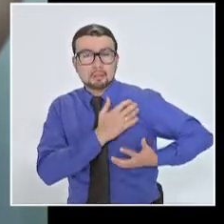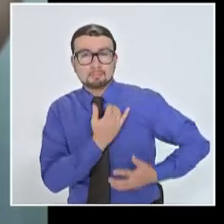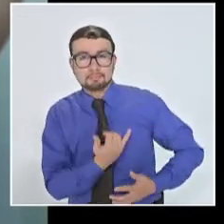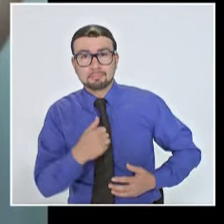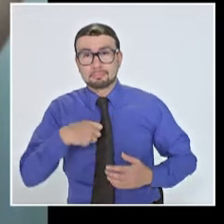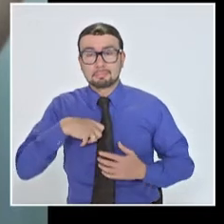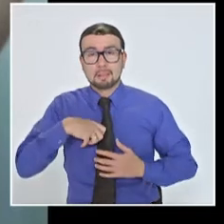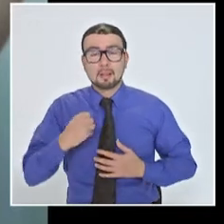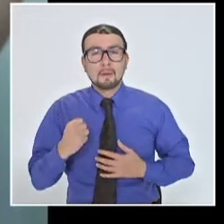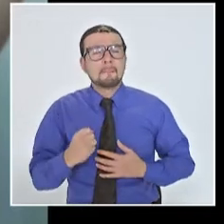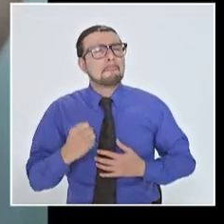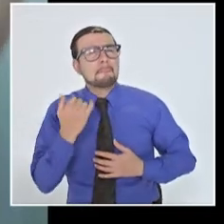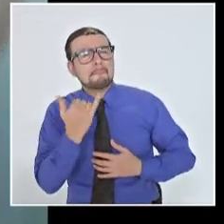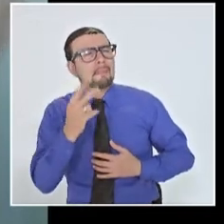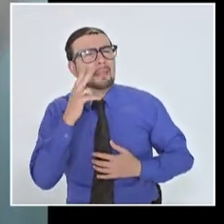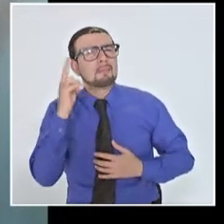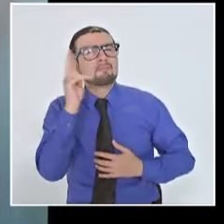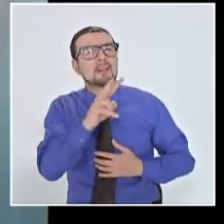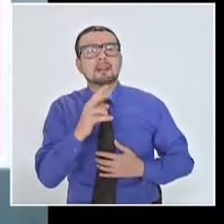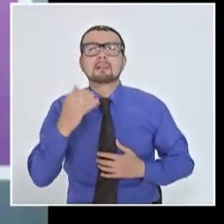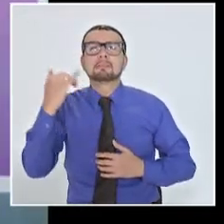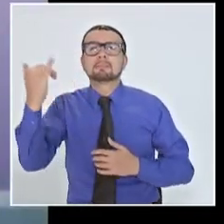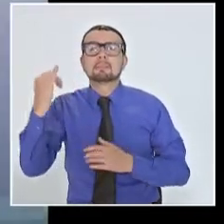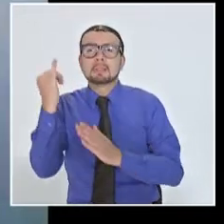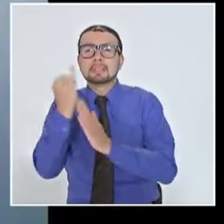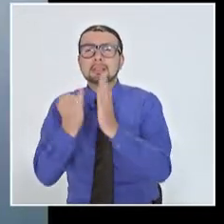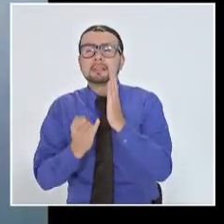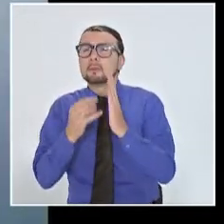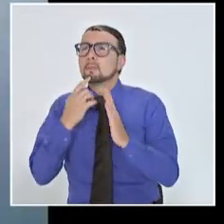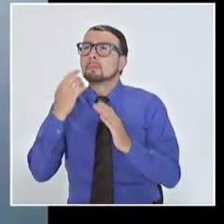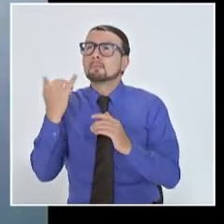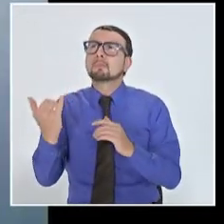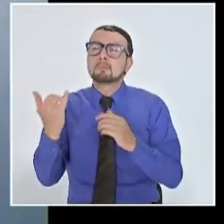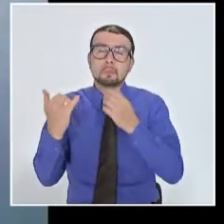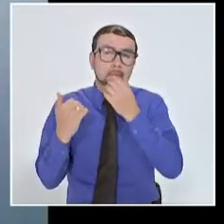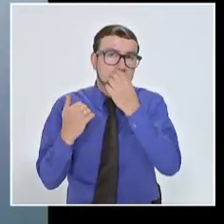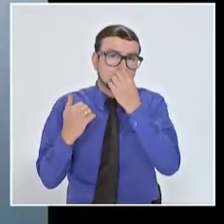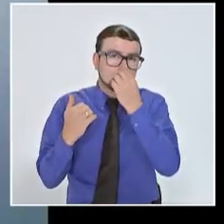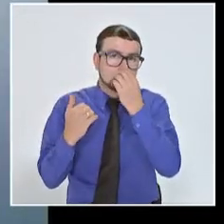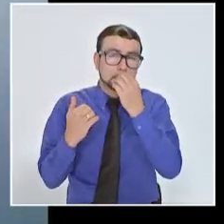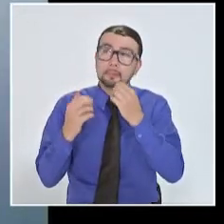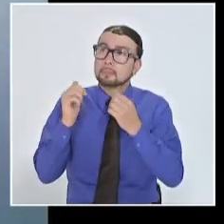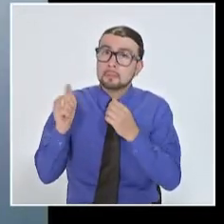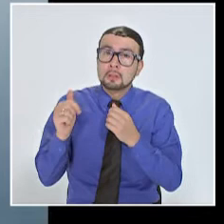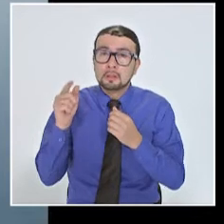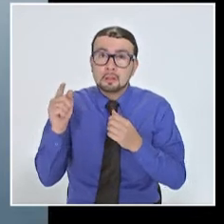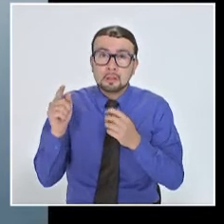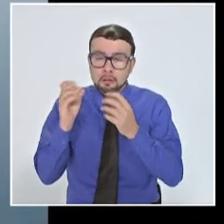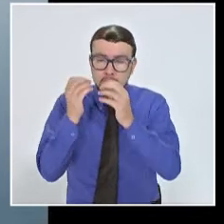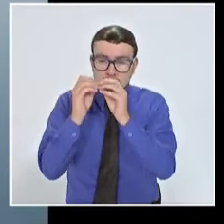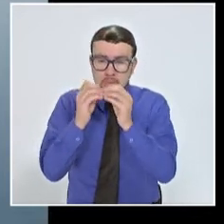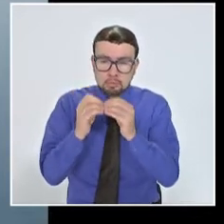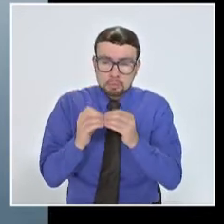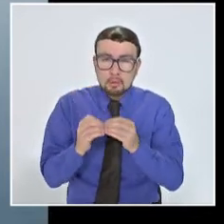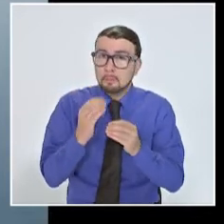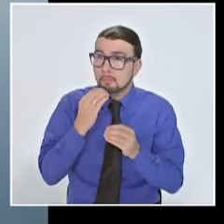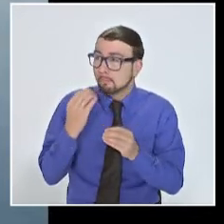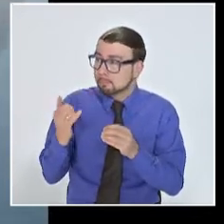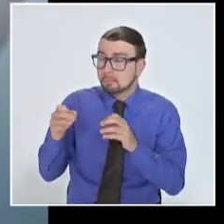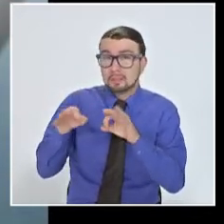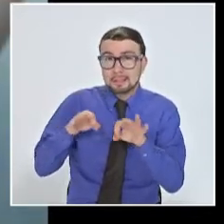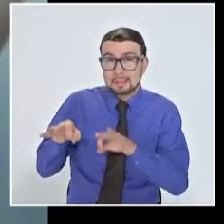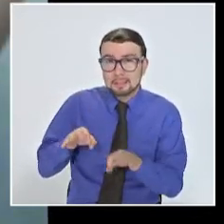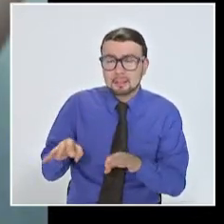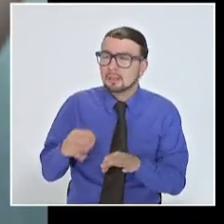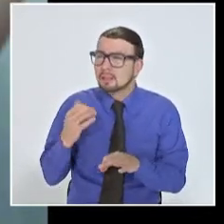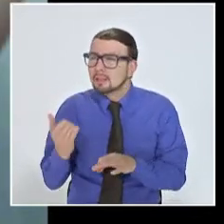Como vemos en esta imagen, el tejido, que es el lóbulo, como en este ejemplo que estamos observando, hay una producción